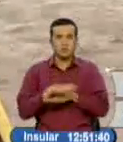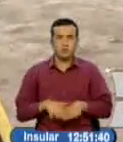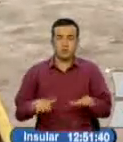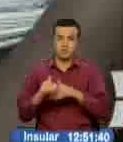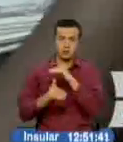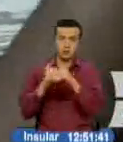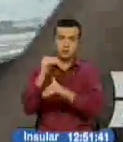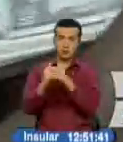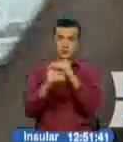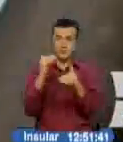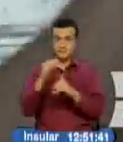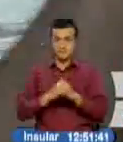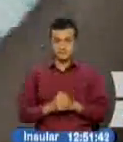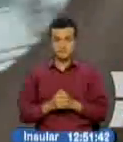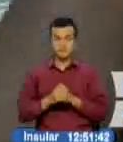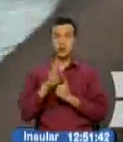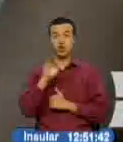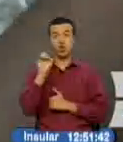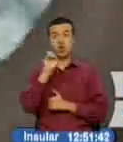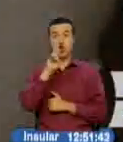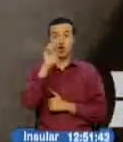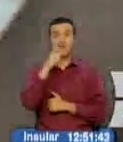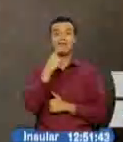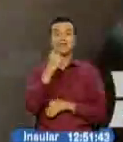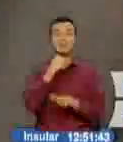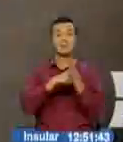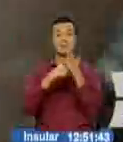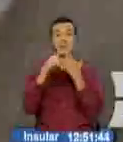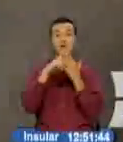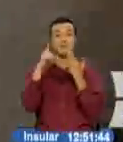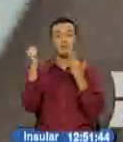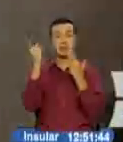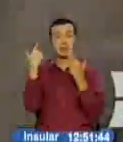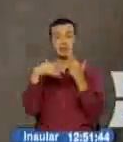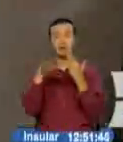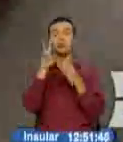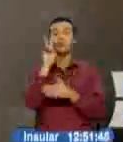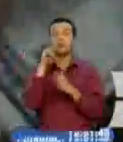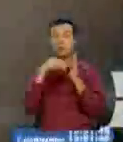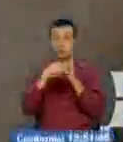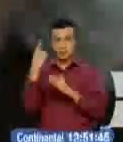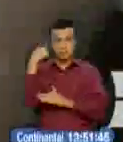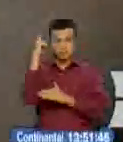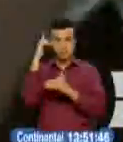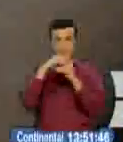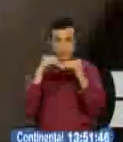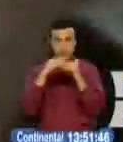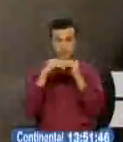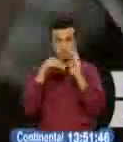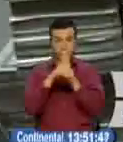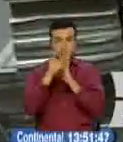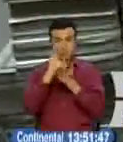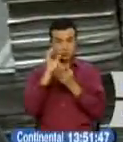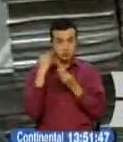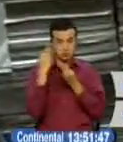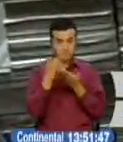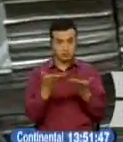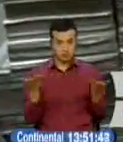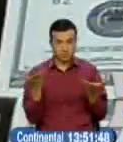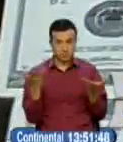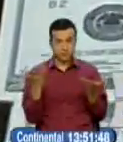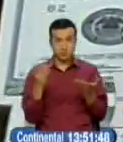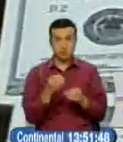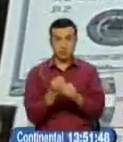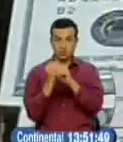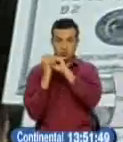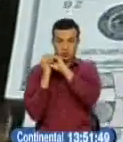proceso. Además, de la Torre informó que el Ministerio de Finanzas canceló más de 2 mil millones de dólares al Banco Central, con lo que las